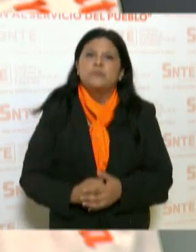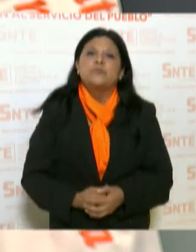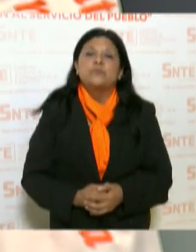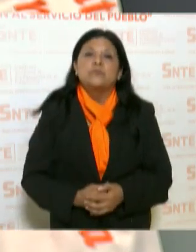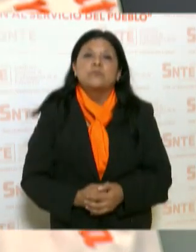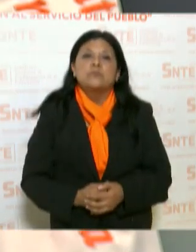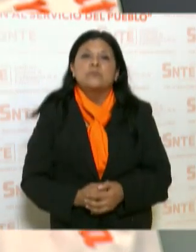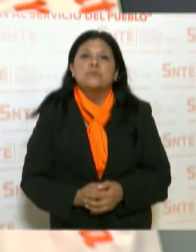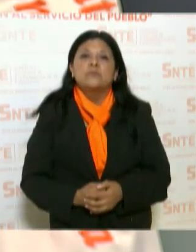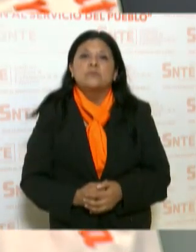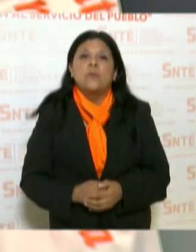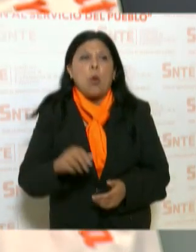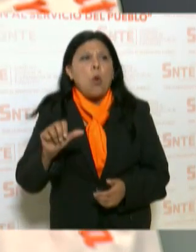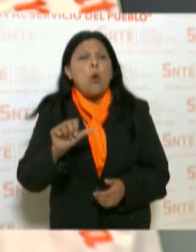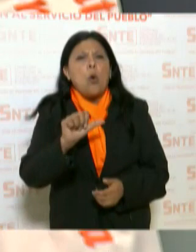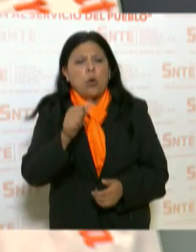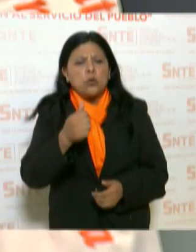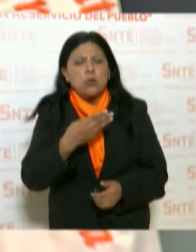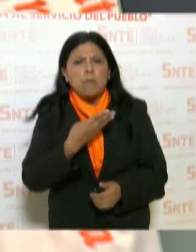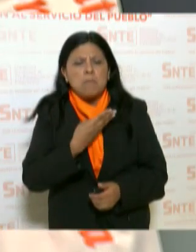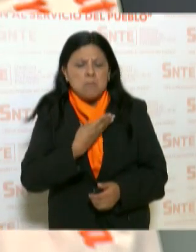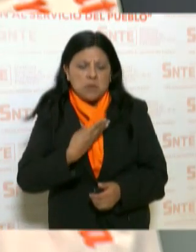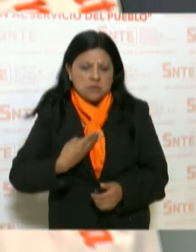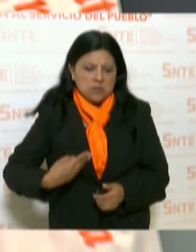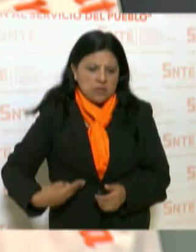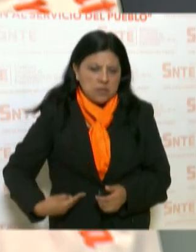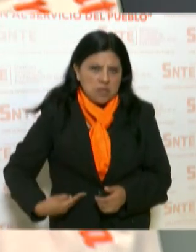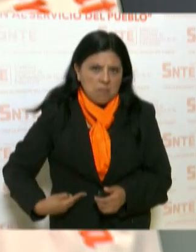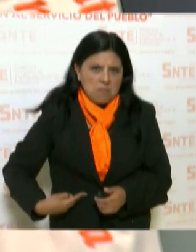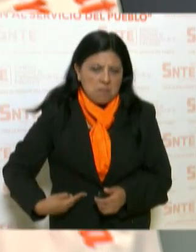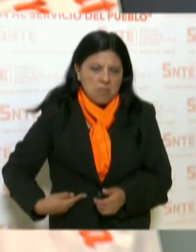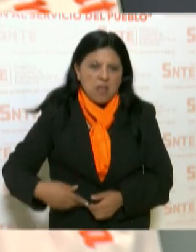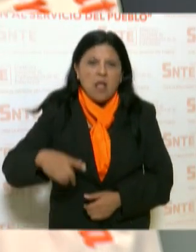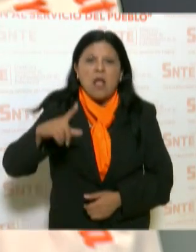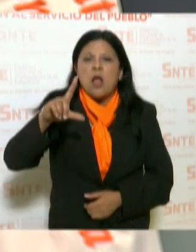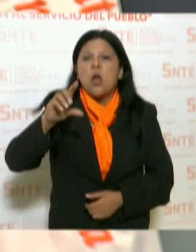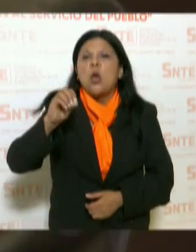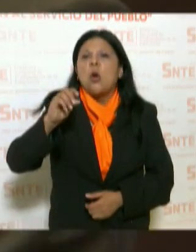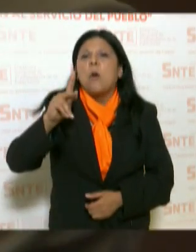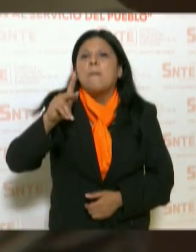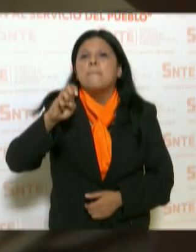tuvimos otro presidente, bueno, Adolfo López Mateos, que él decide